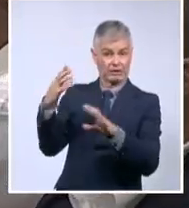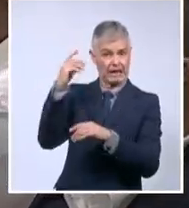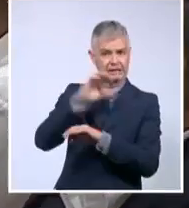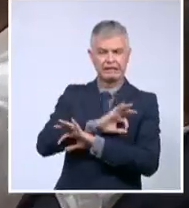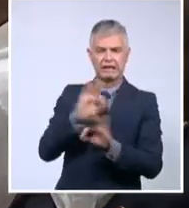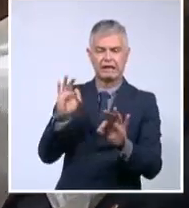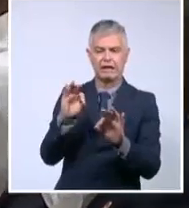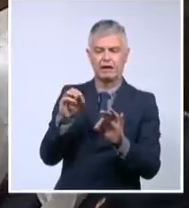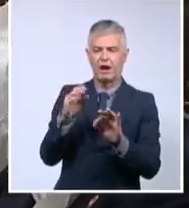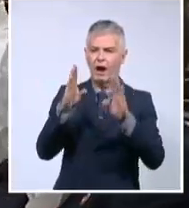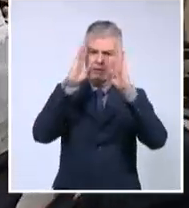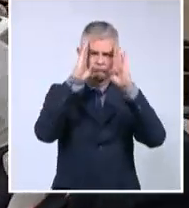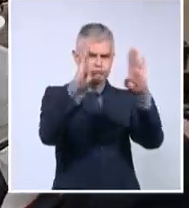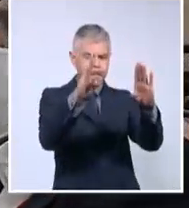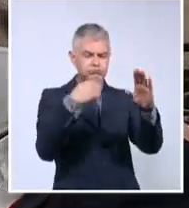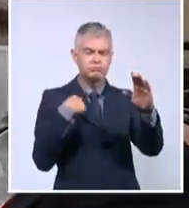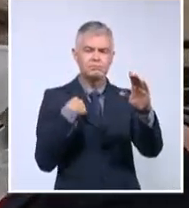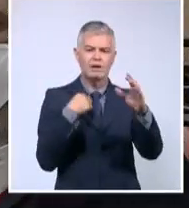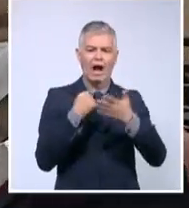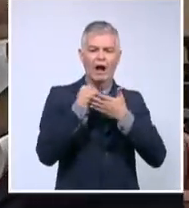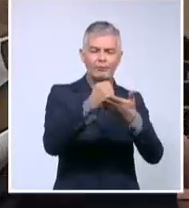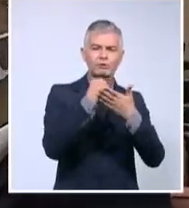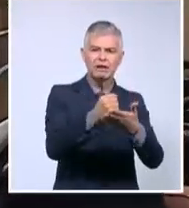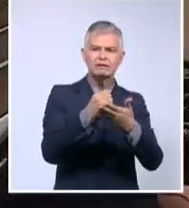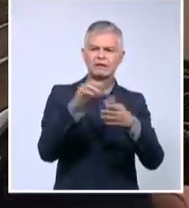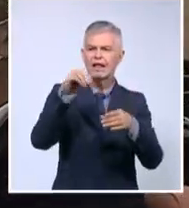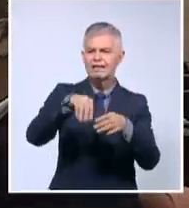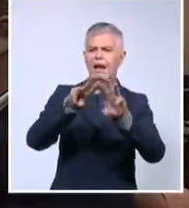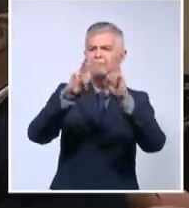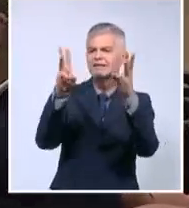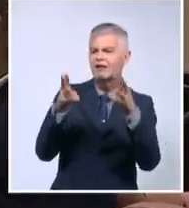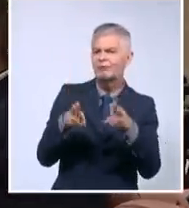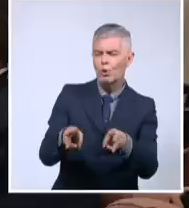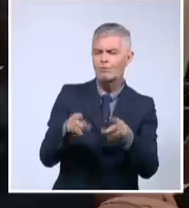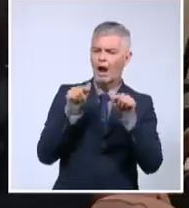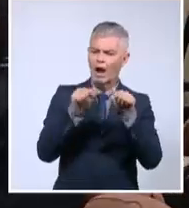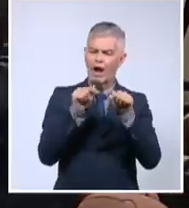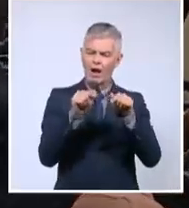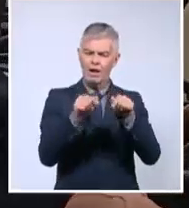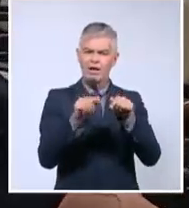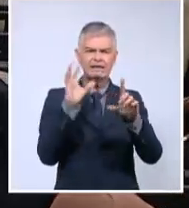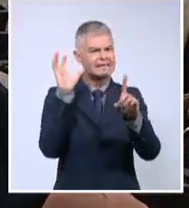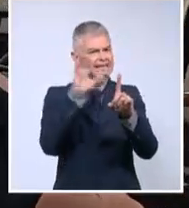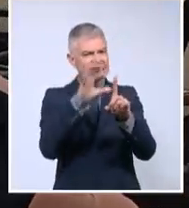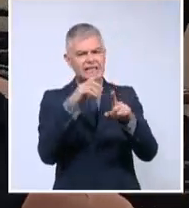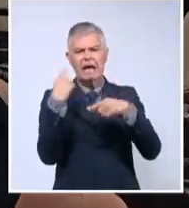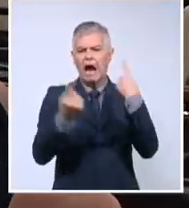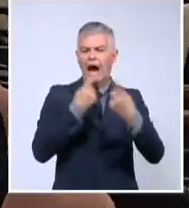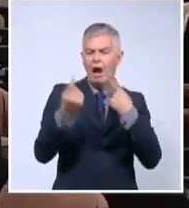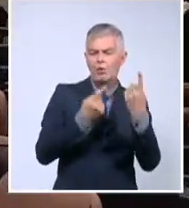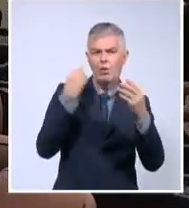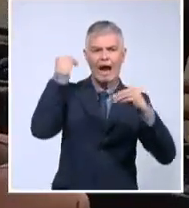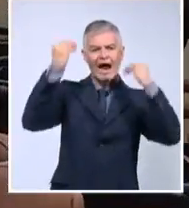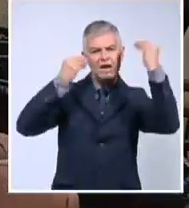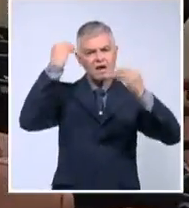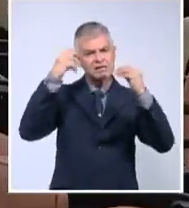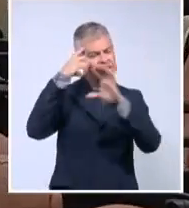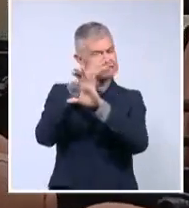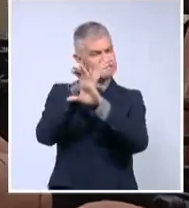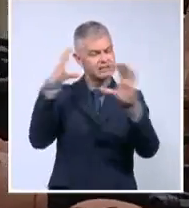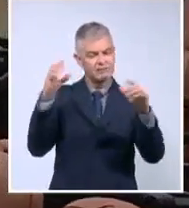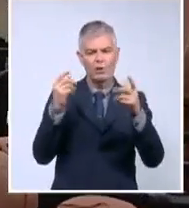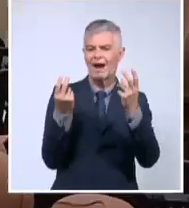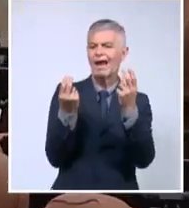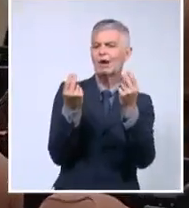y aportando desde las plataformas digitales con agudeza crítica a los análisis científicos que también desde la economía y